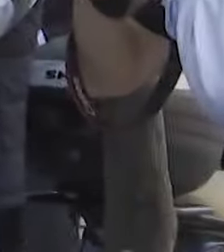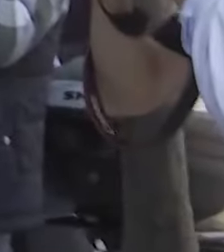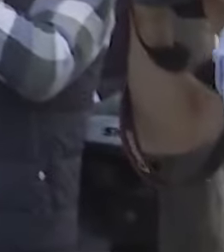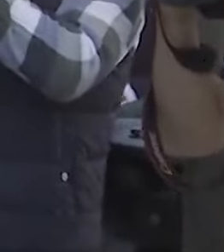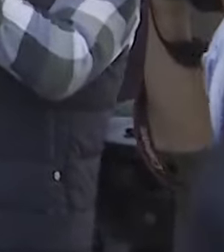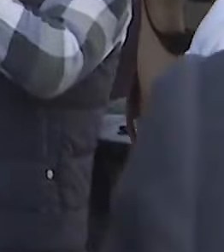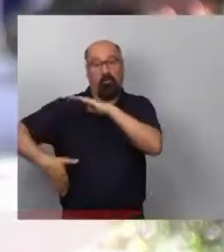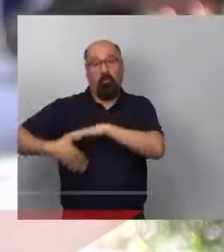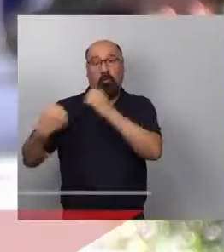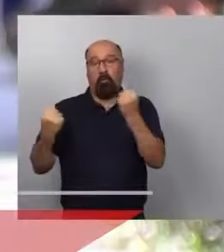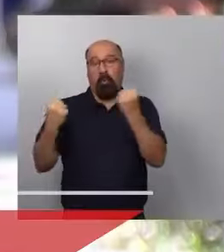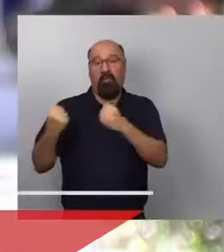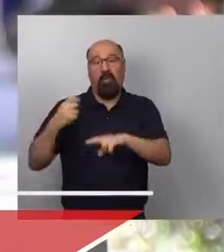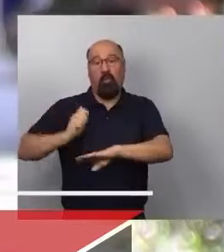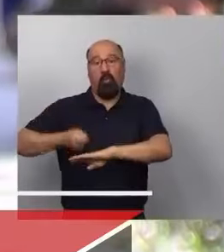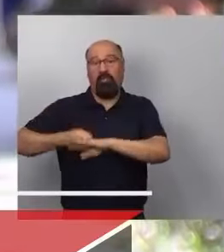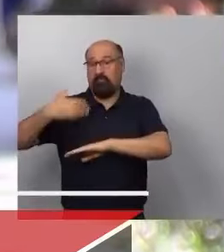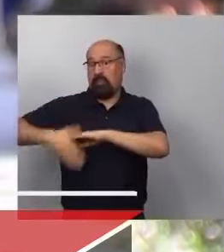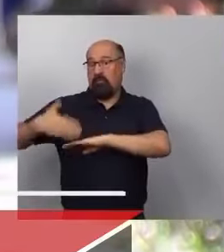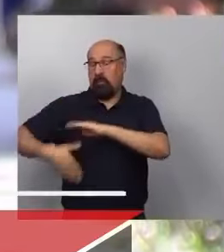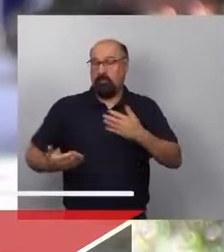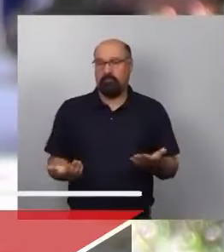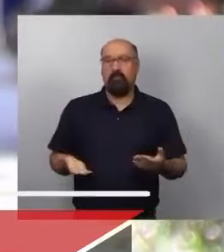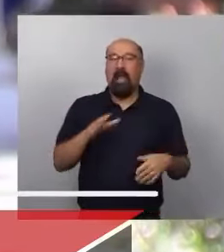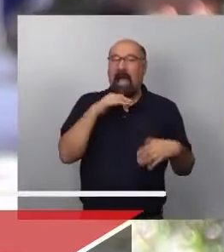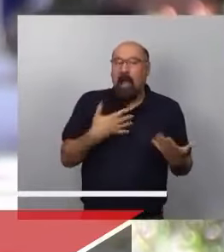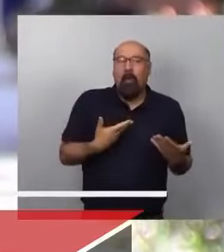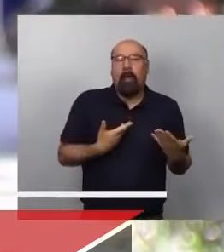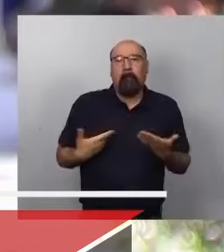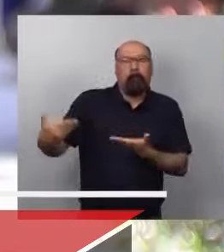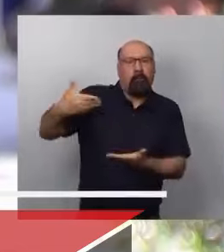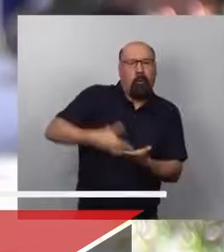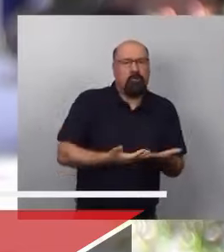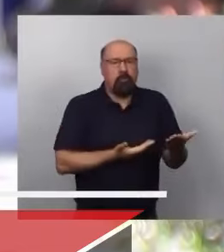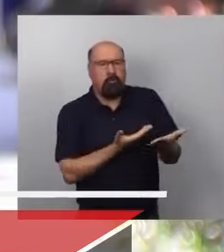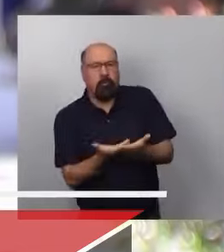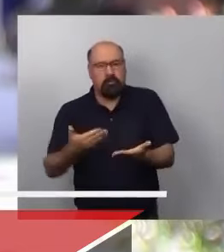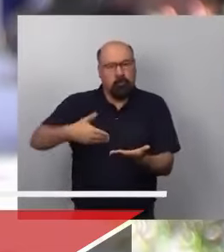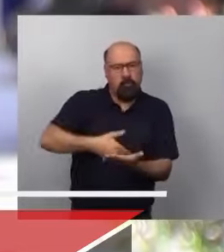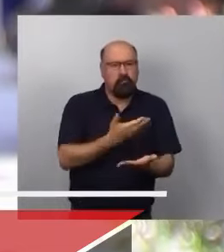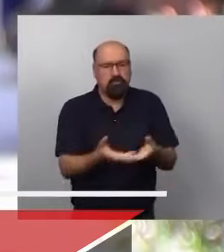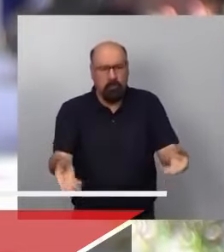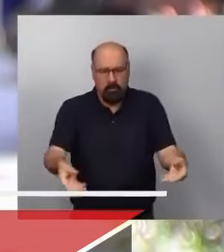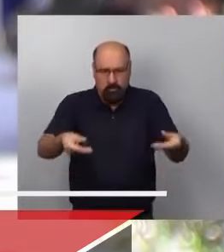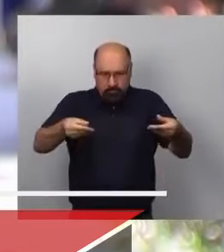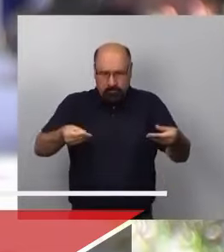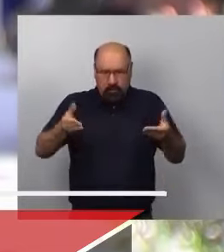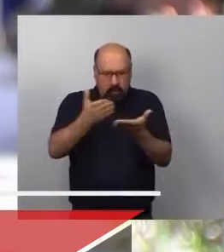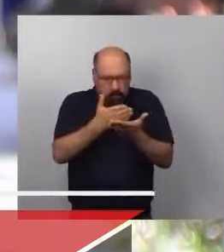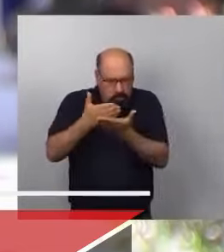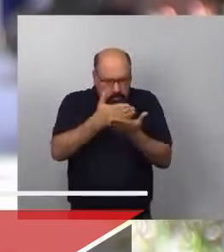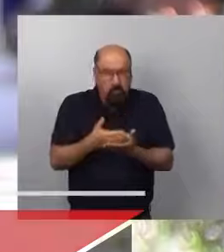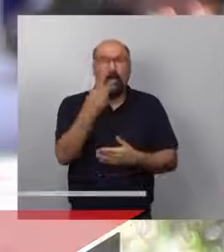guilarte nosotros evidentemente nos estamos inspirando en algunas propuestas que se han puesto encima de la mesa durante más de 2000